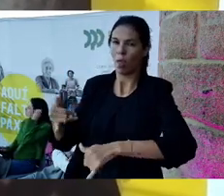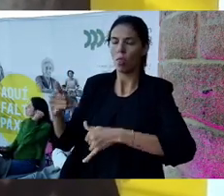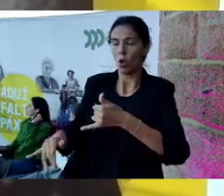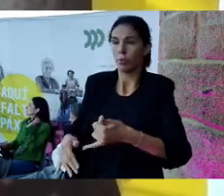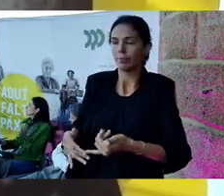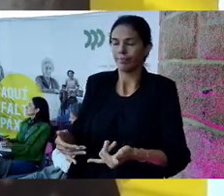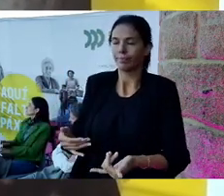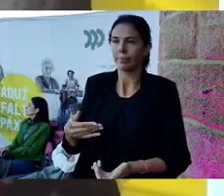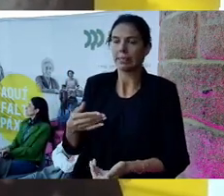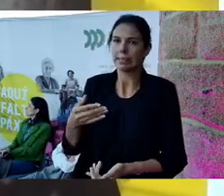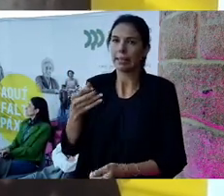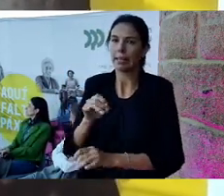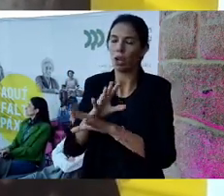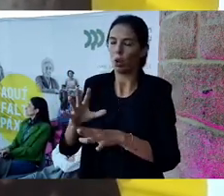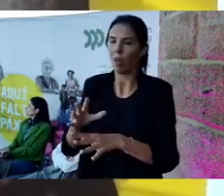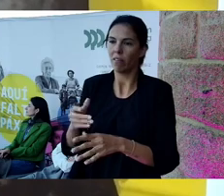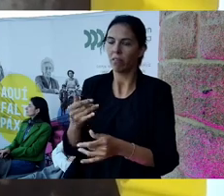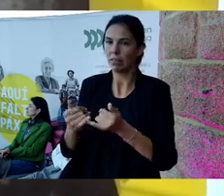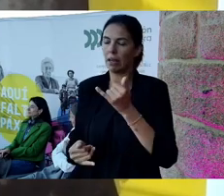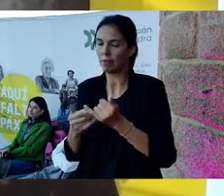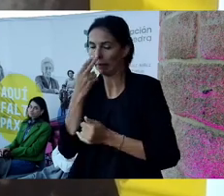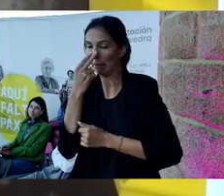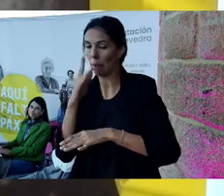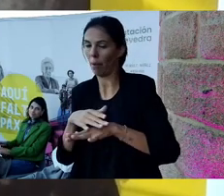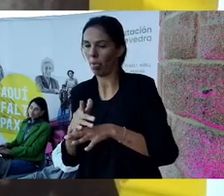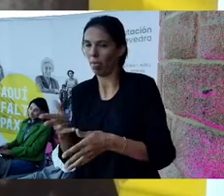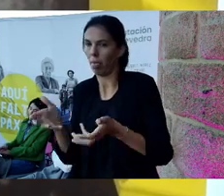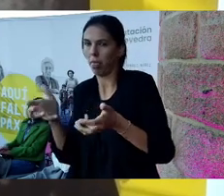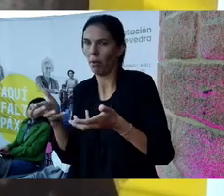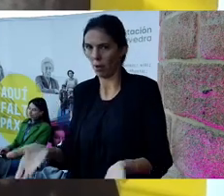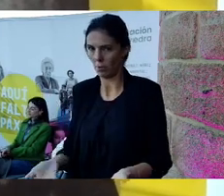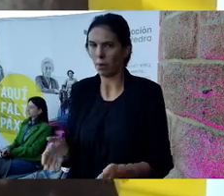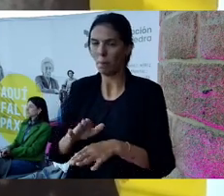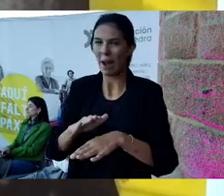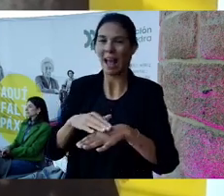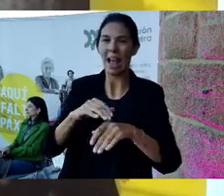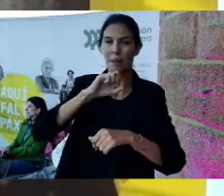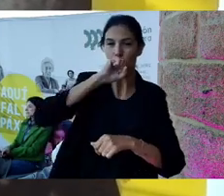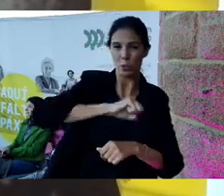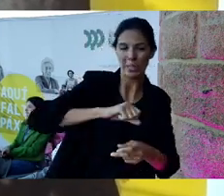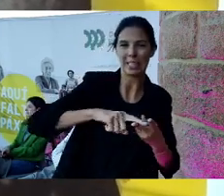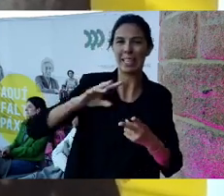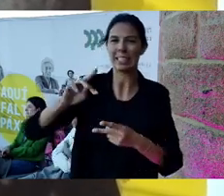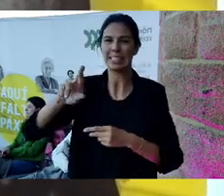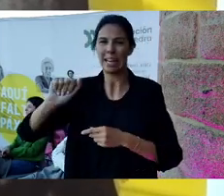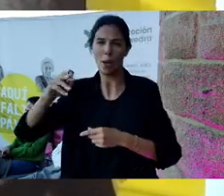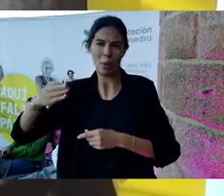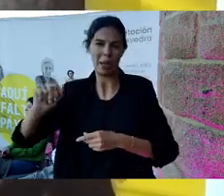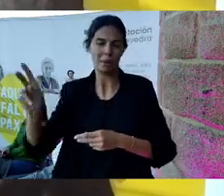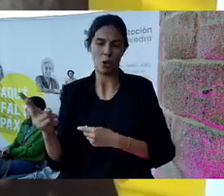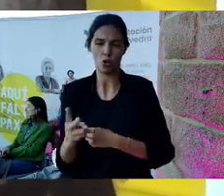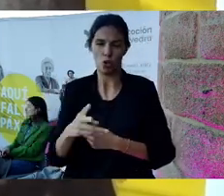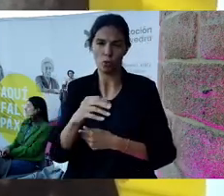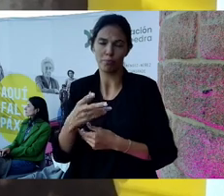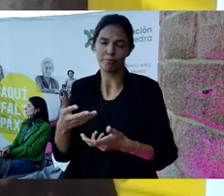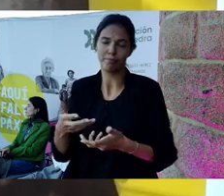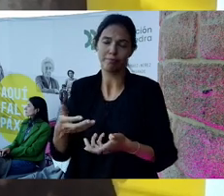unha manipulación moi interesada que iba a producir moitos beneficios tanto para Xelmírez como para